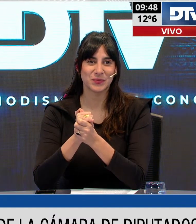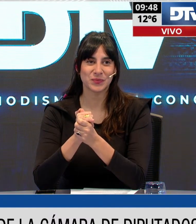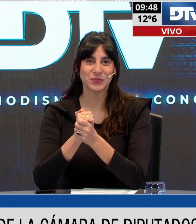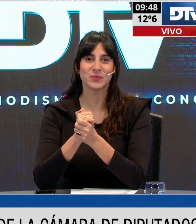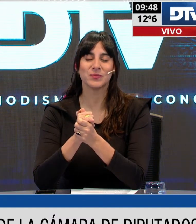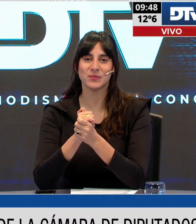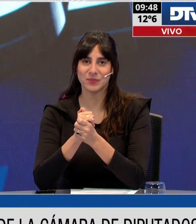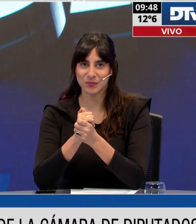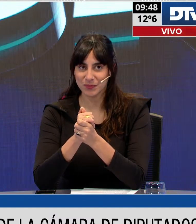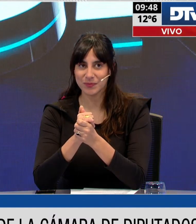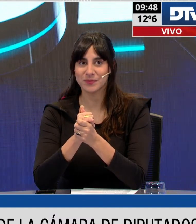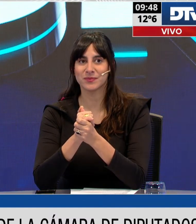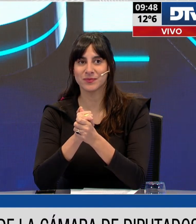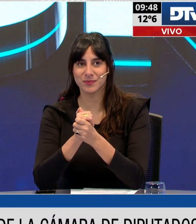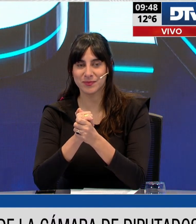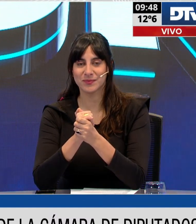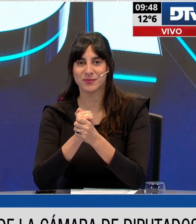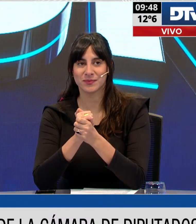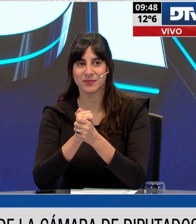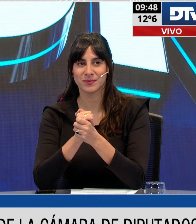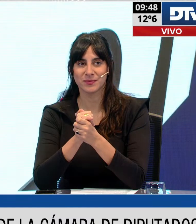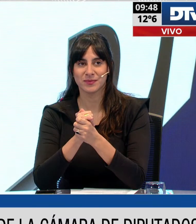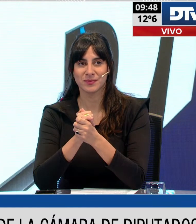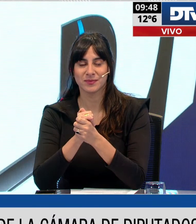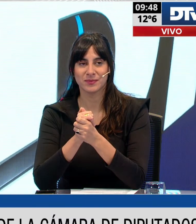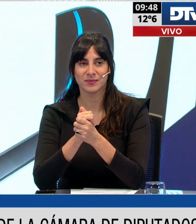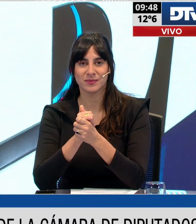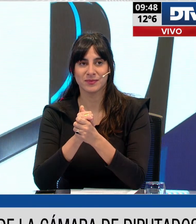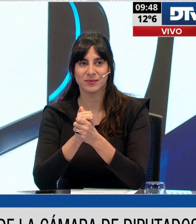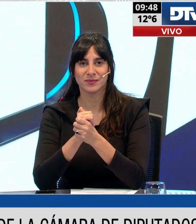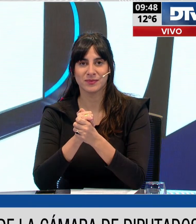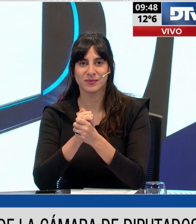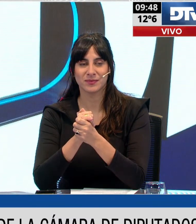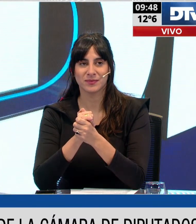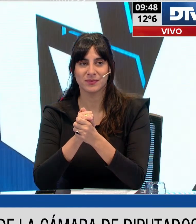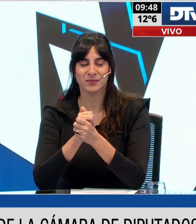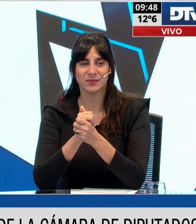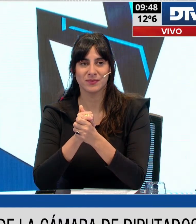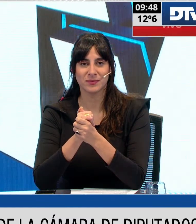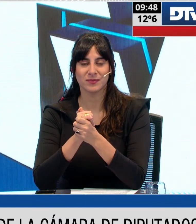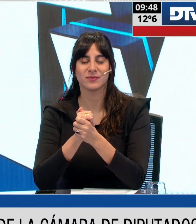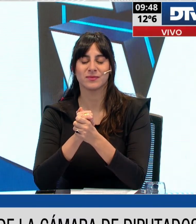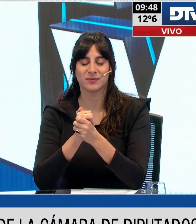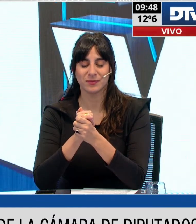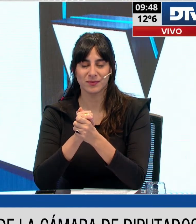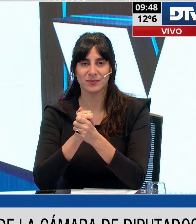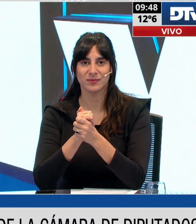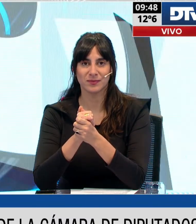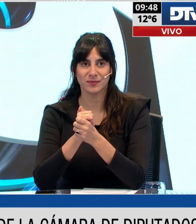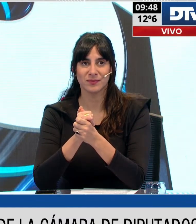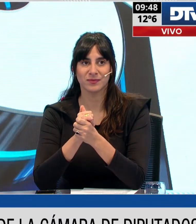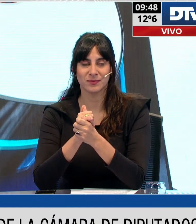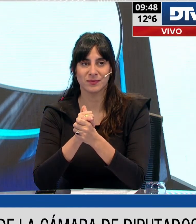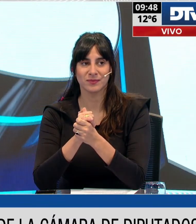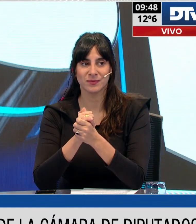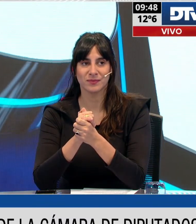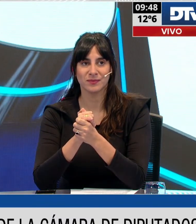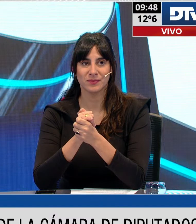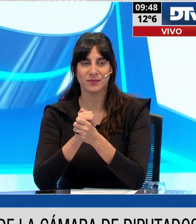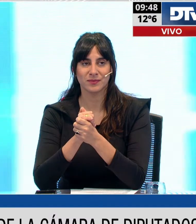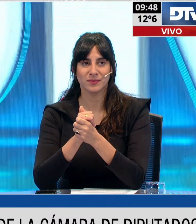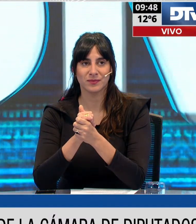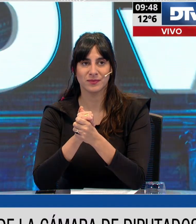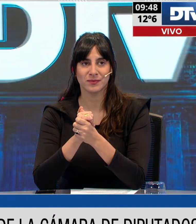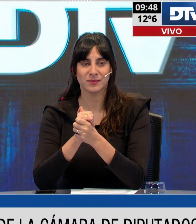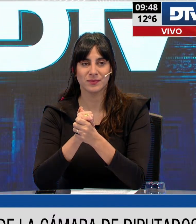Caño habló también Miriam Bregman, el propio expert le contestó a Miriam Bregman, porque bueno, expert